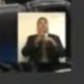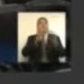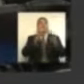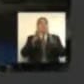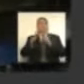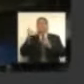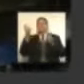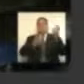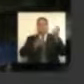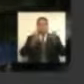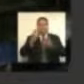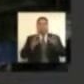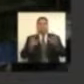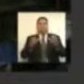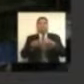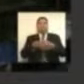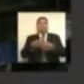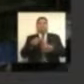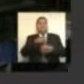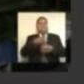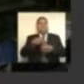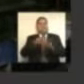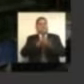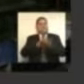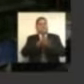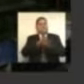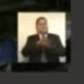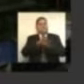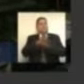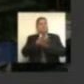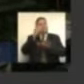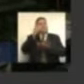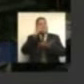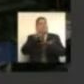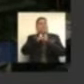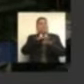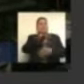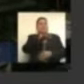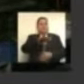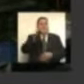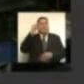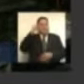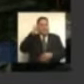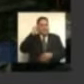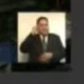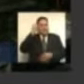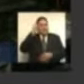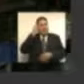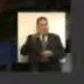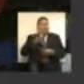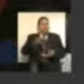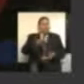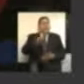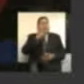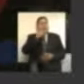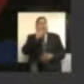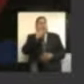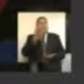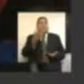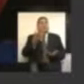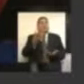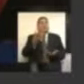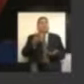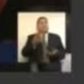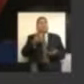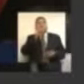triangulado en cuentas bancarias privadas. Hay que llegar al fondo del asunto. Claro que es una traición. Claro que es una traición